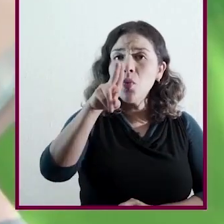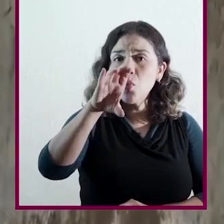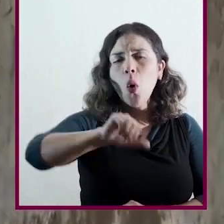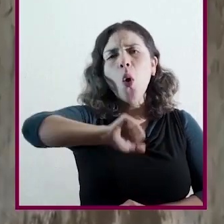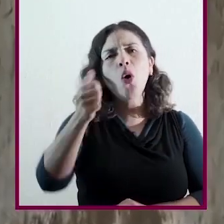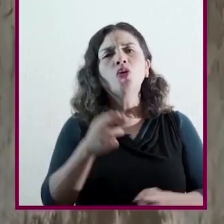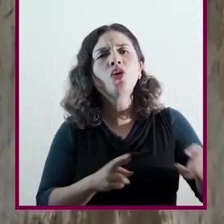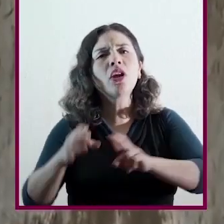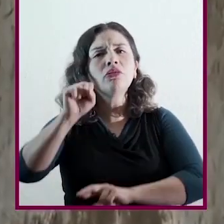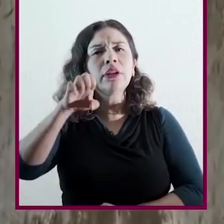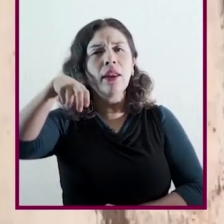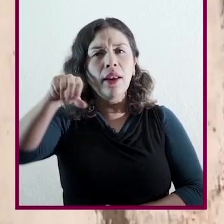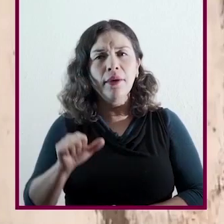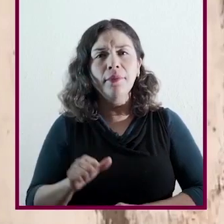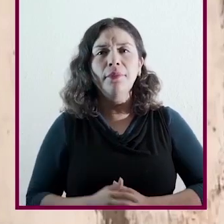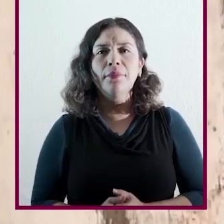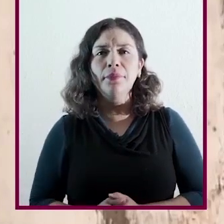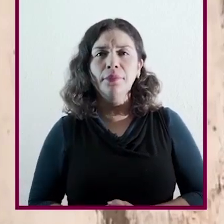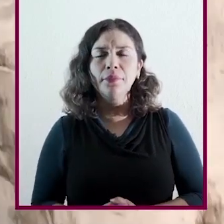Sena.